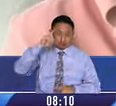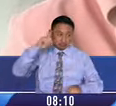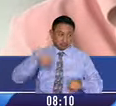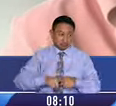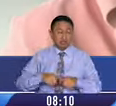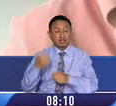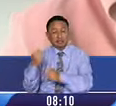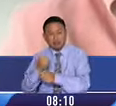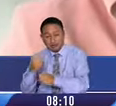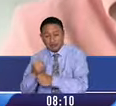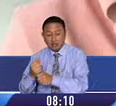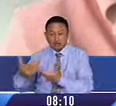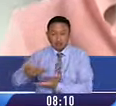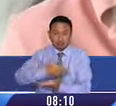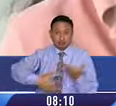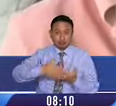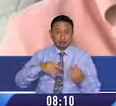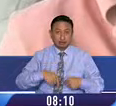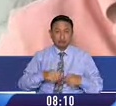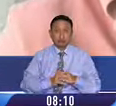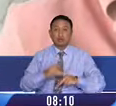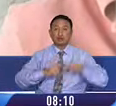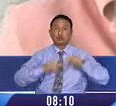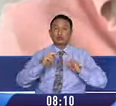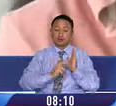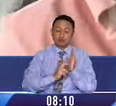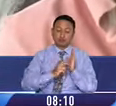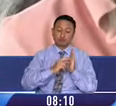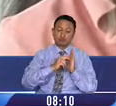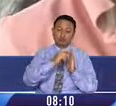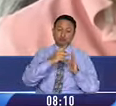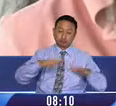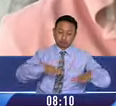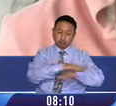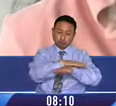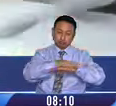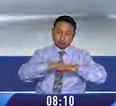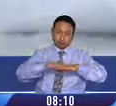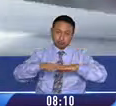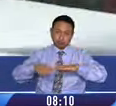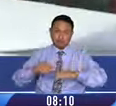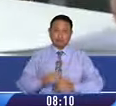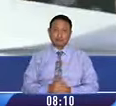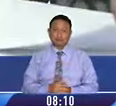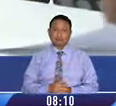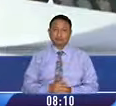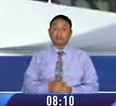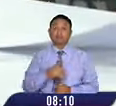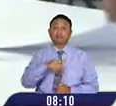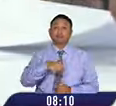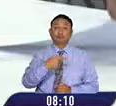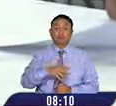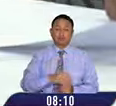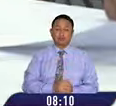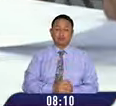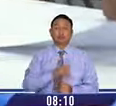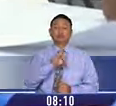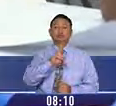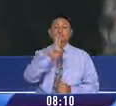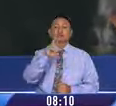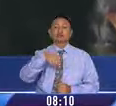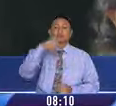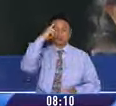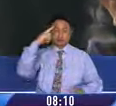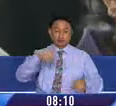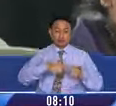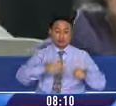de los compañeros, se hizo gradas, se pavimentó el piso, que era lo más. En el evento también se entregaron 72 convenios